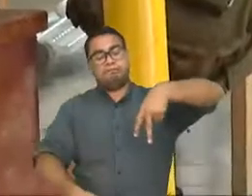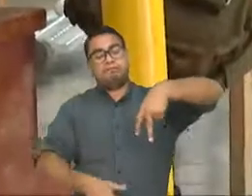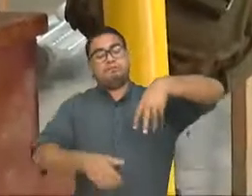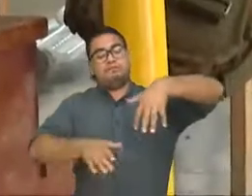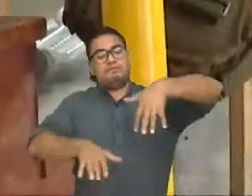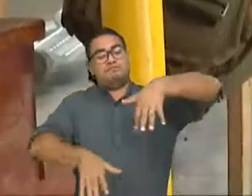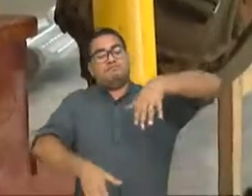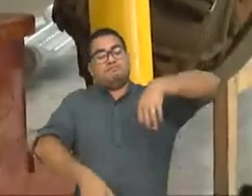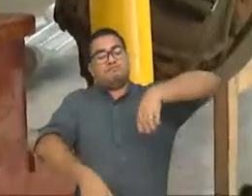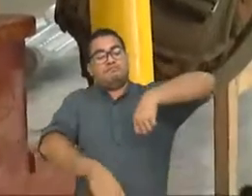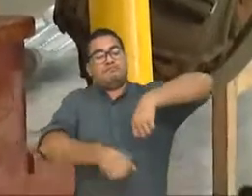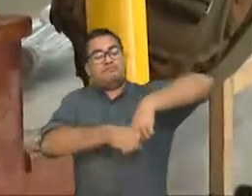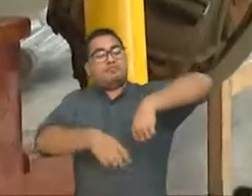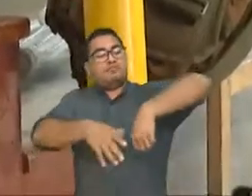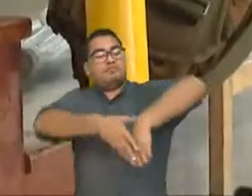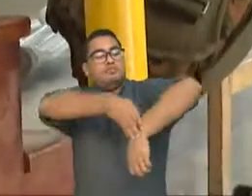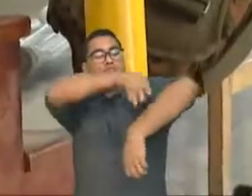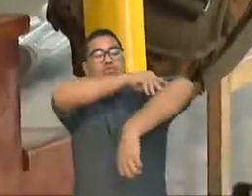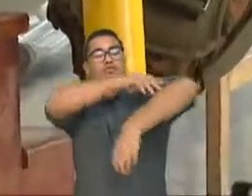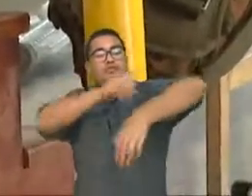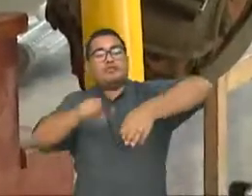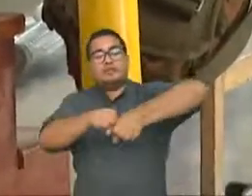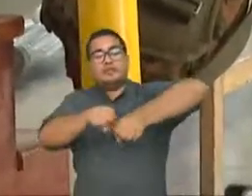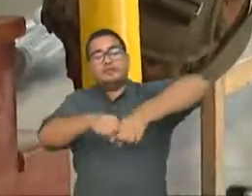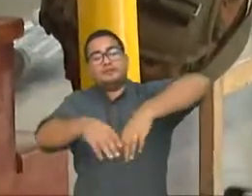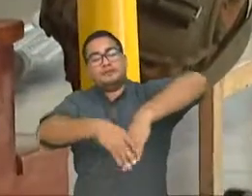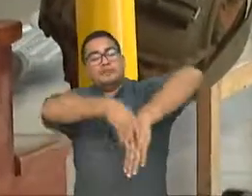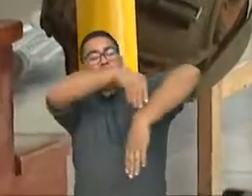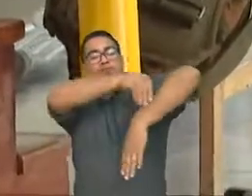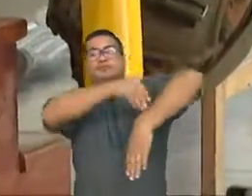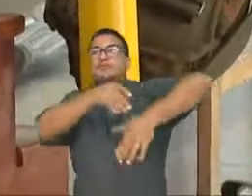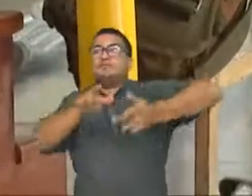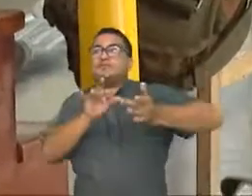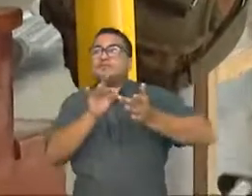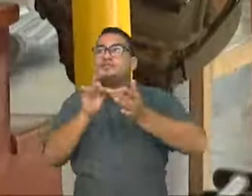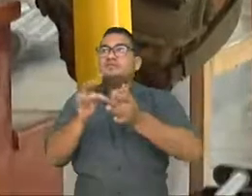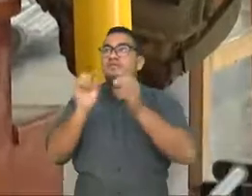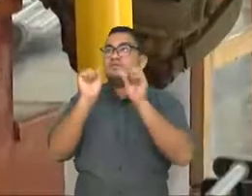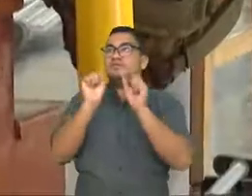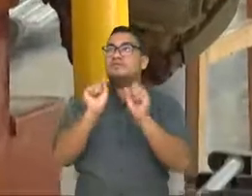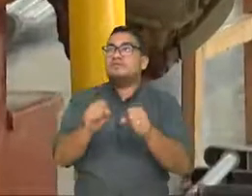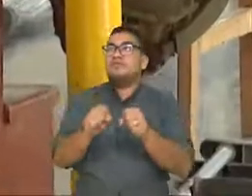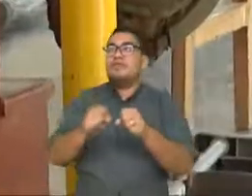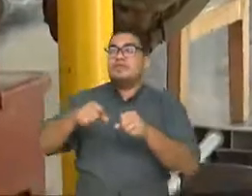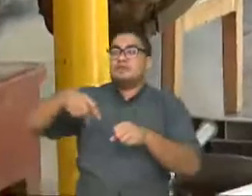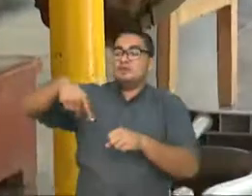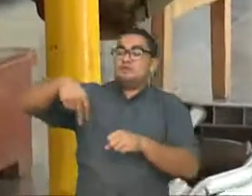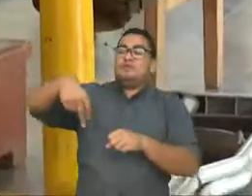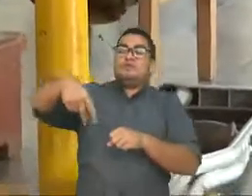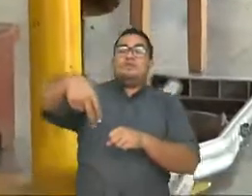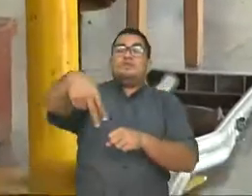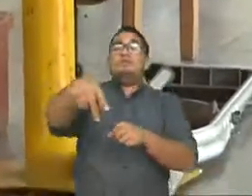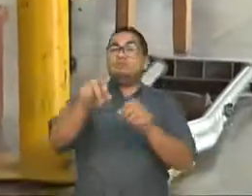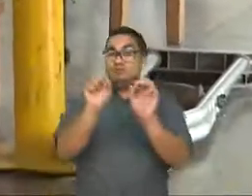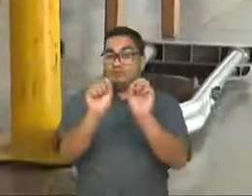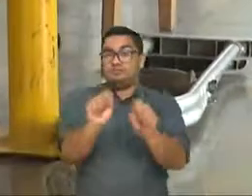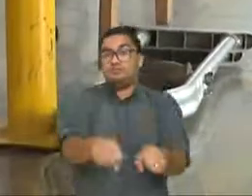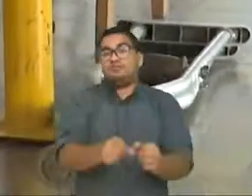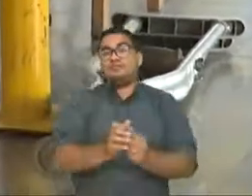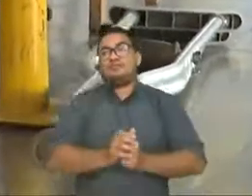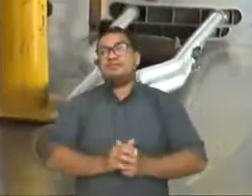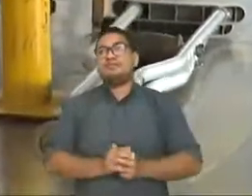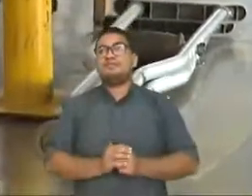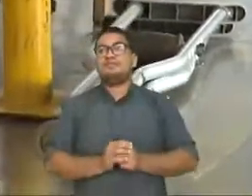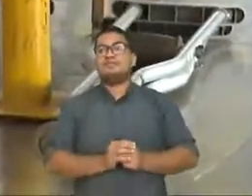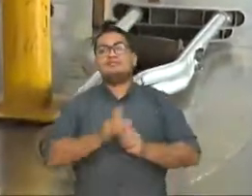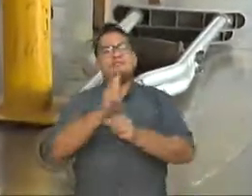para metérsela dentro de su zapato, para que el paciente tenga una amplitud de 90 grados para que él pueda caminar. Esto